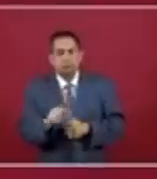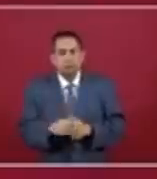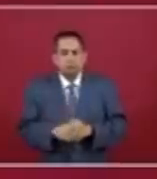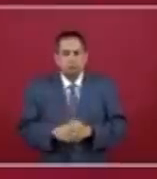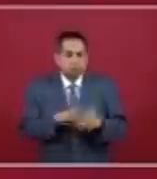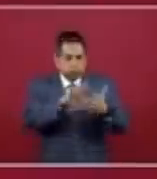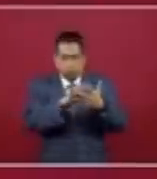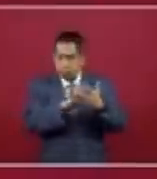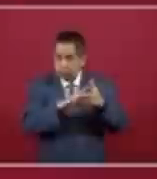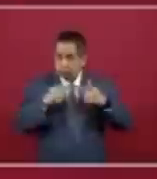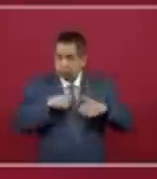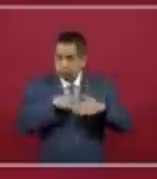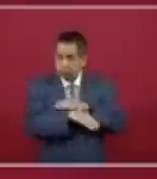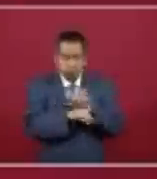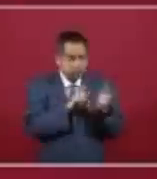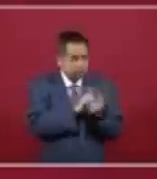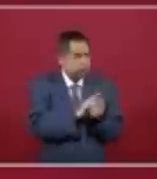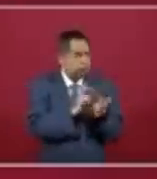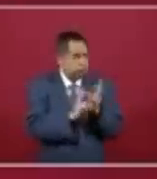reclusos